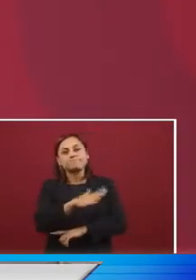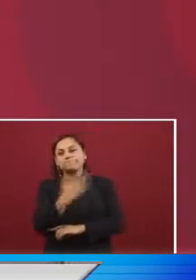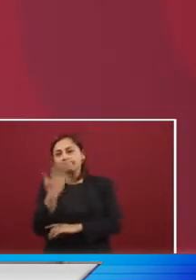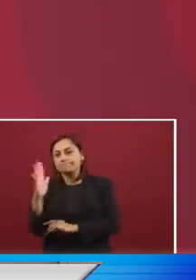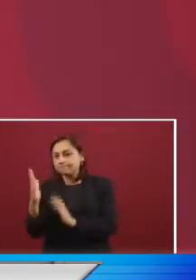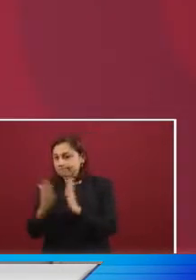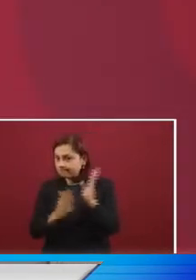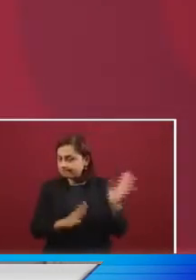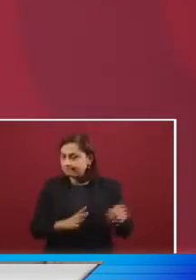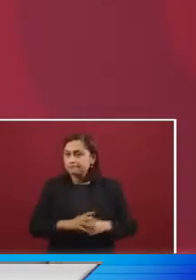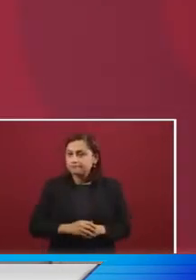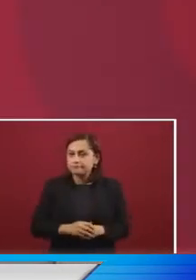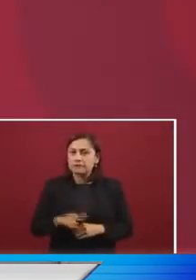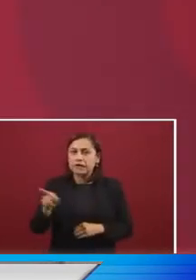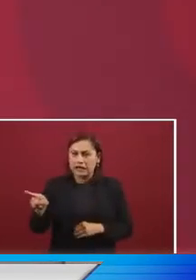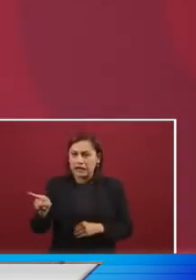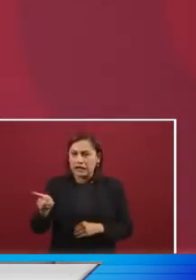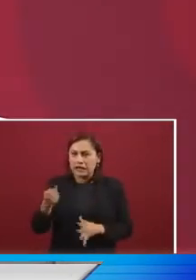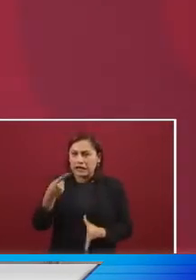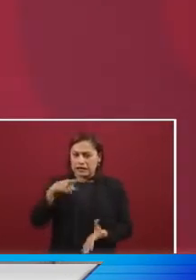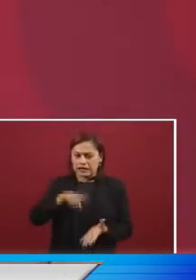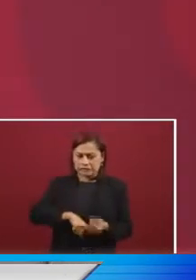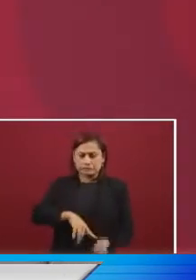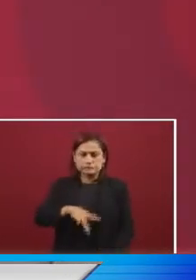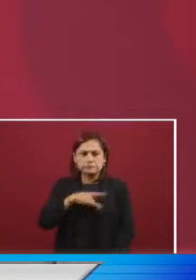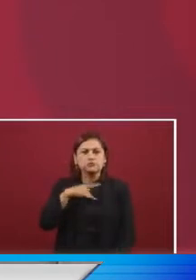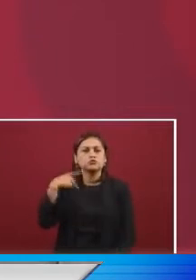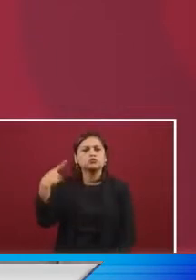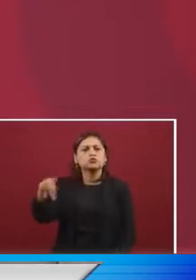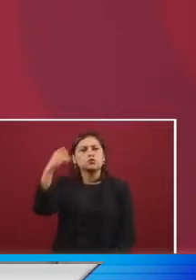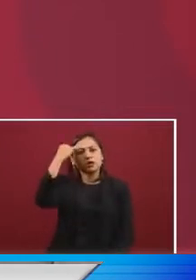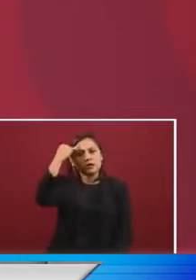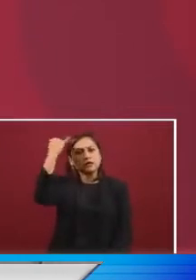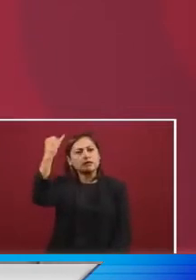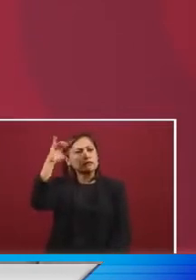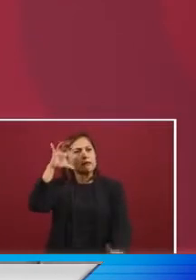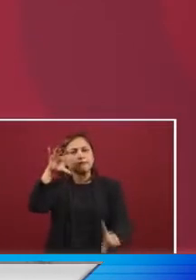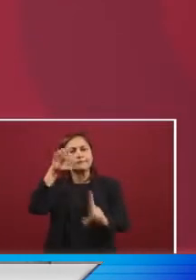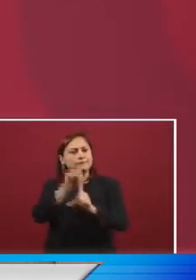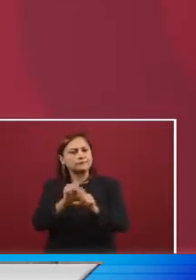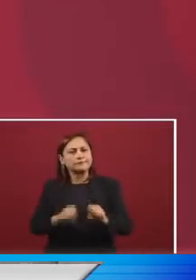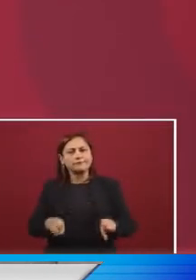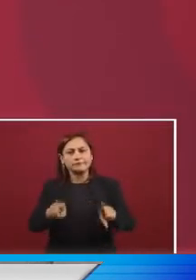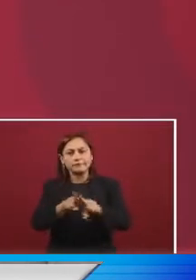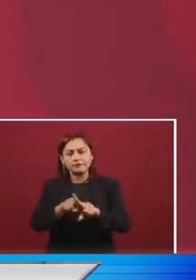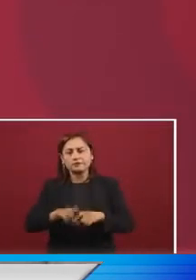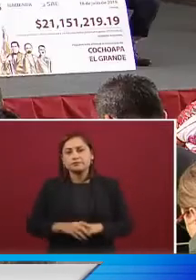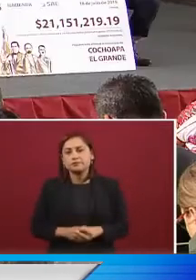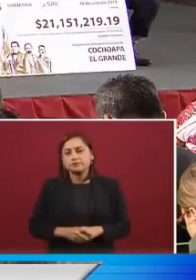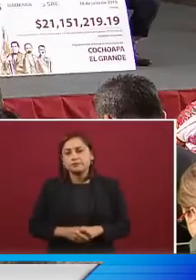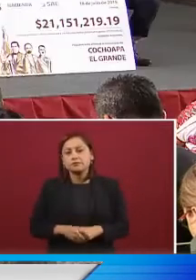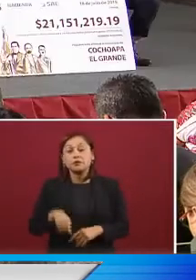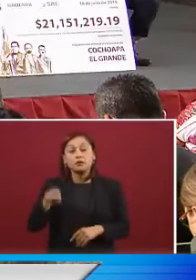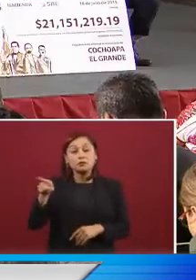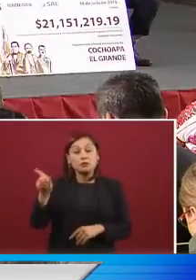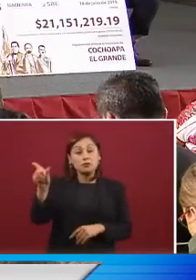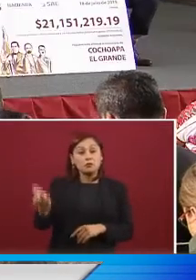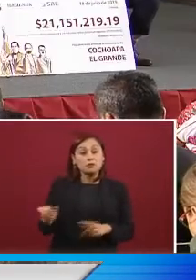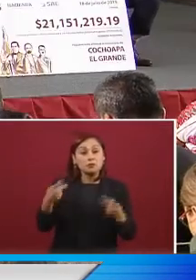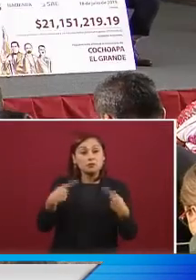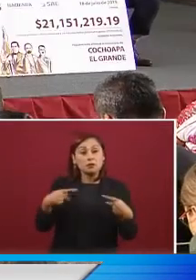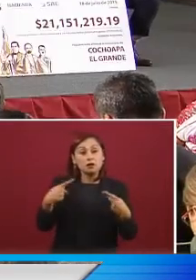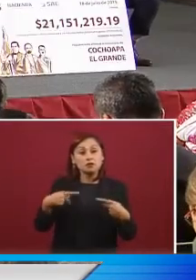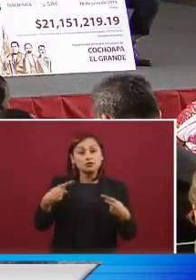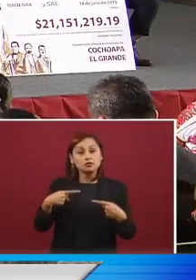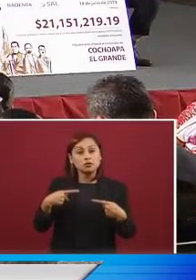con legalidad. Las huelgas tienen un procedimiento y se garantiza que el gobierno y la Secretaría del Trabajo son independientes de los grupos empresariales, por